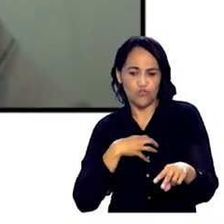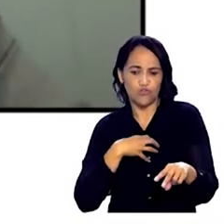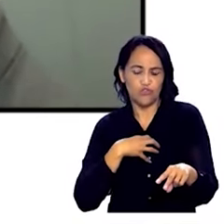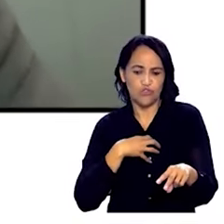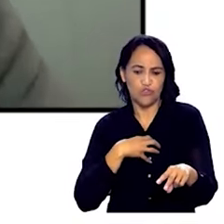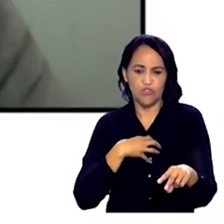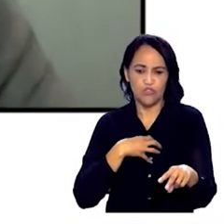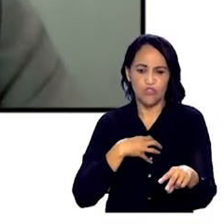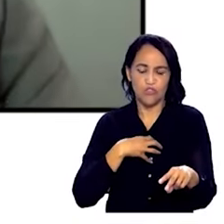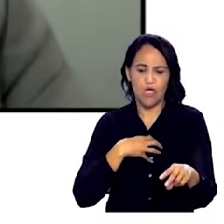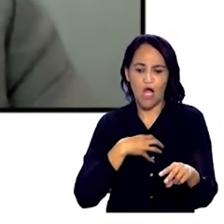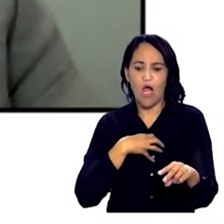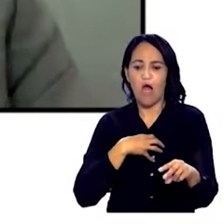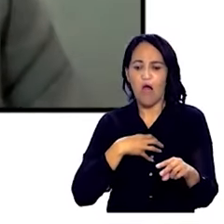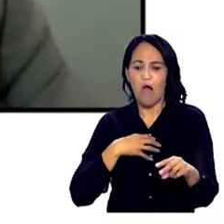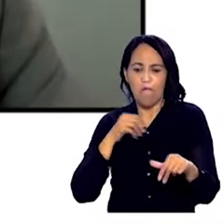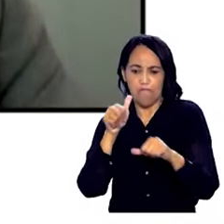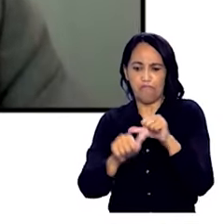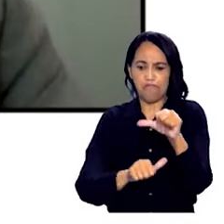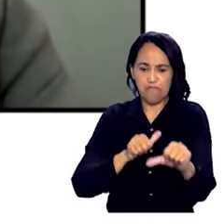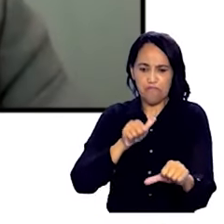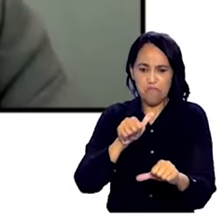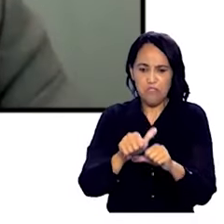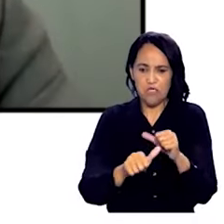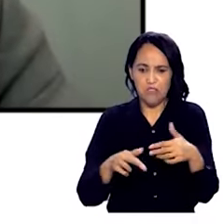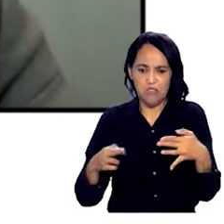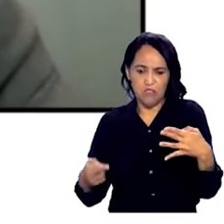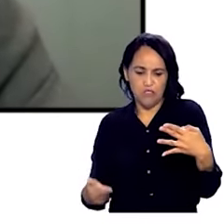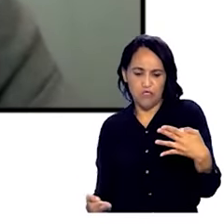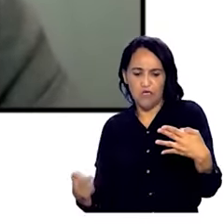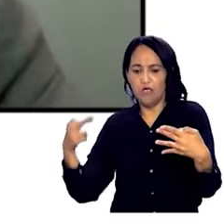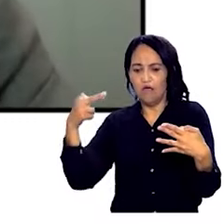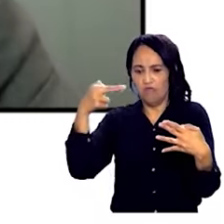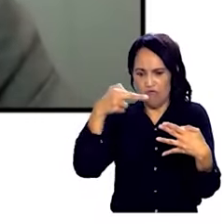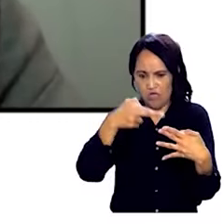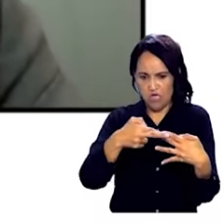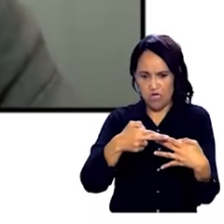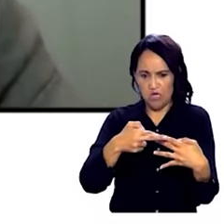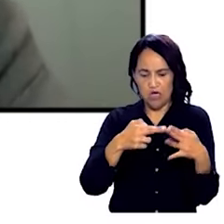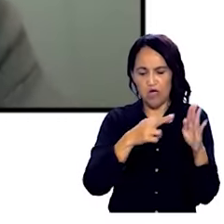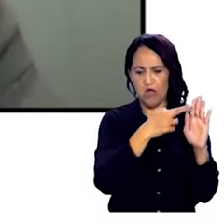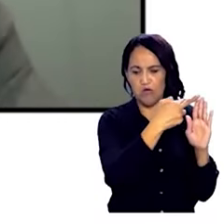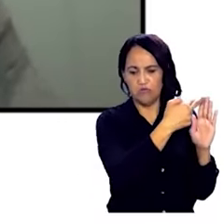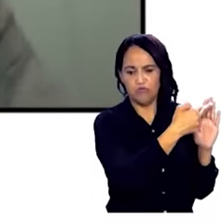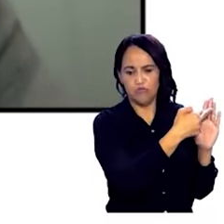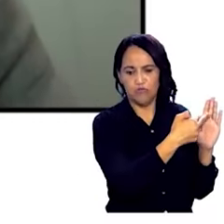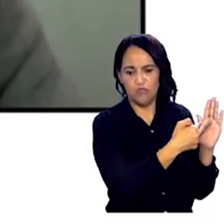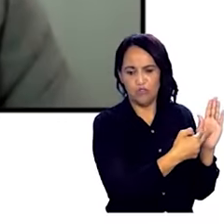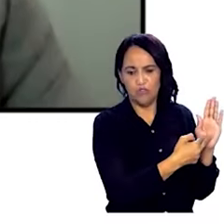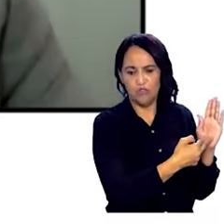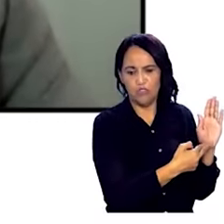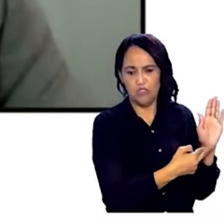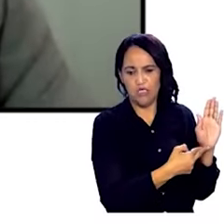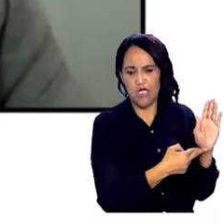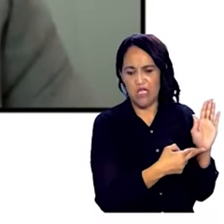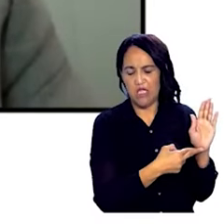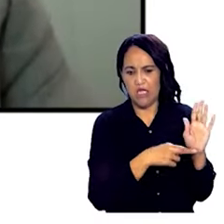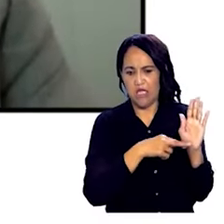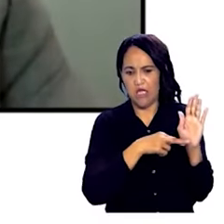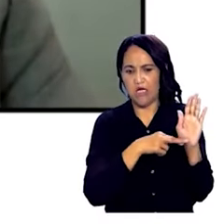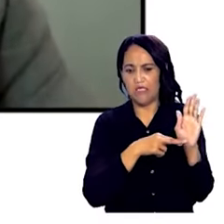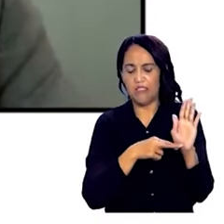ao 1990 y la adopción de esa regla positiva como vamos a ver le da La corte Suprema